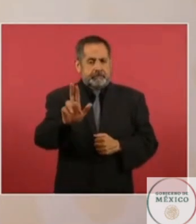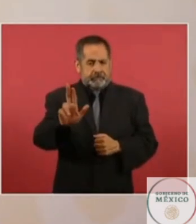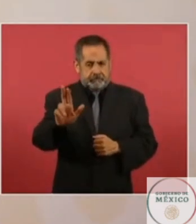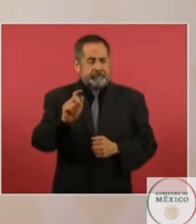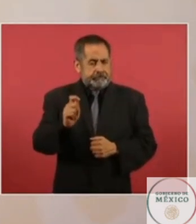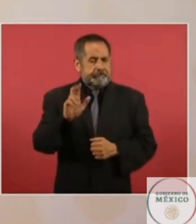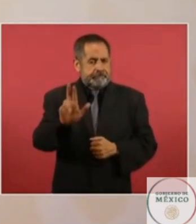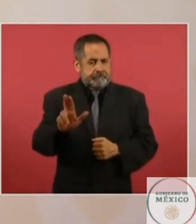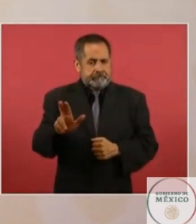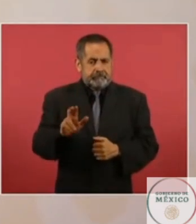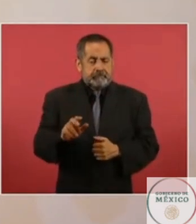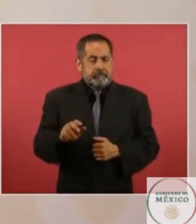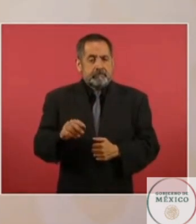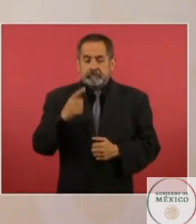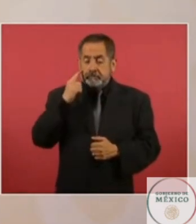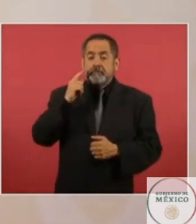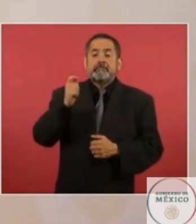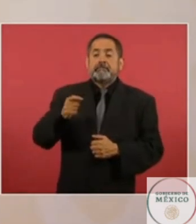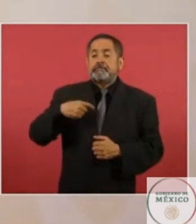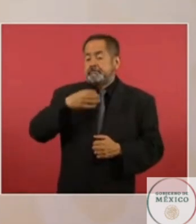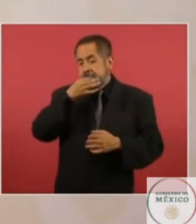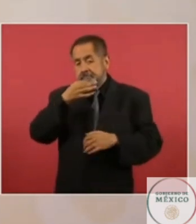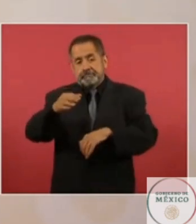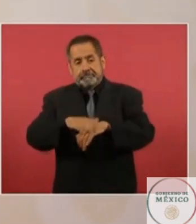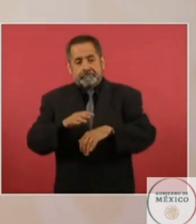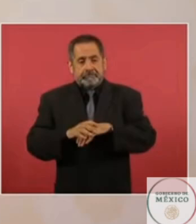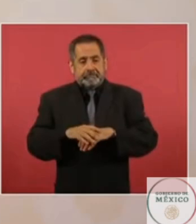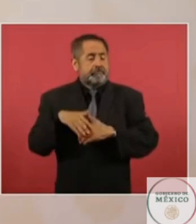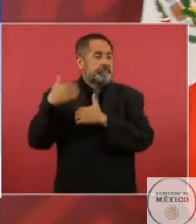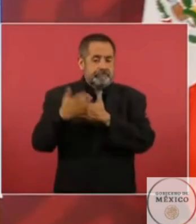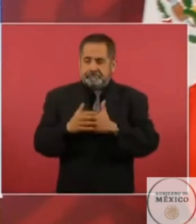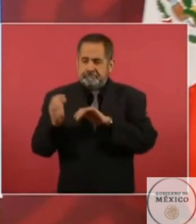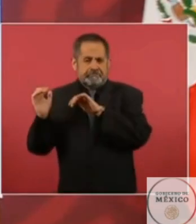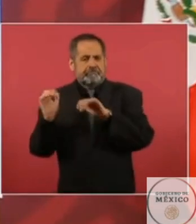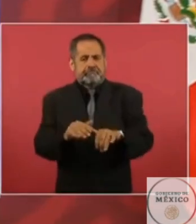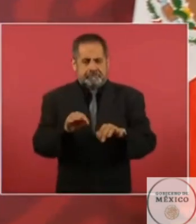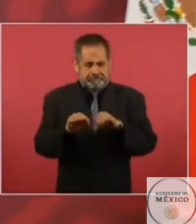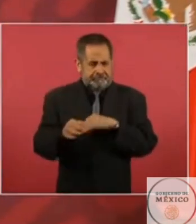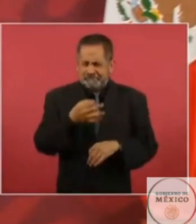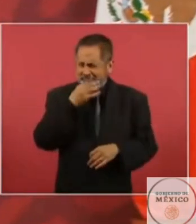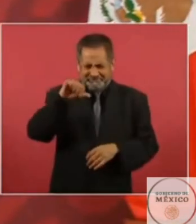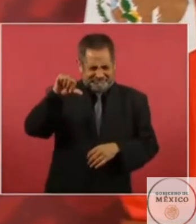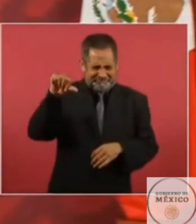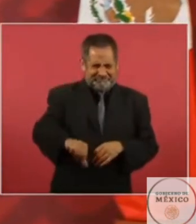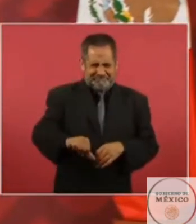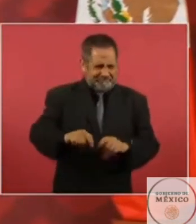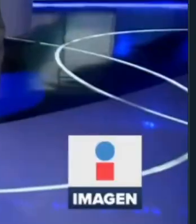que parece que Pigmenio Ibarra ya lo está haciendo chairo. Vamos a escuchar este video.